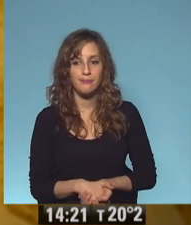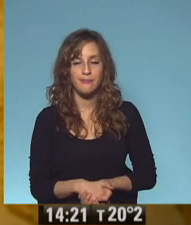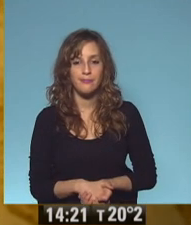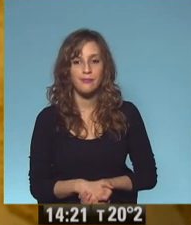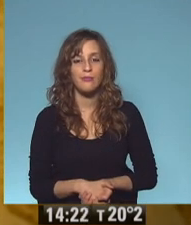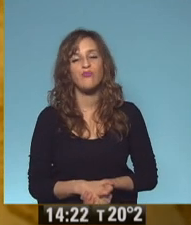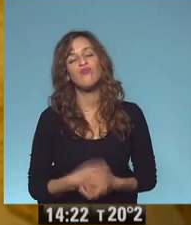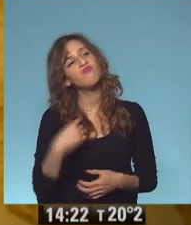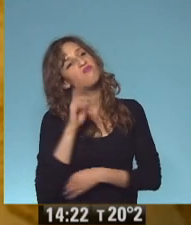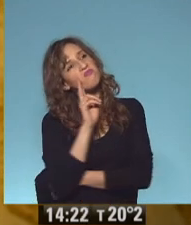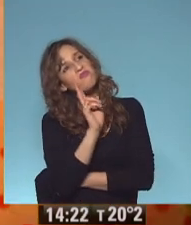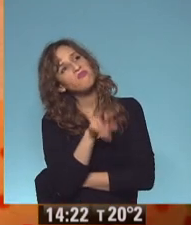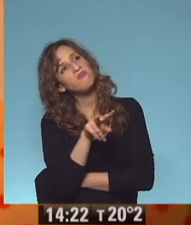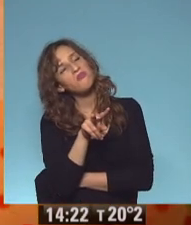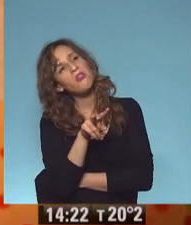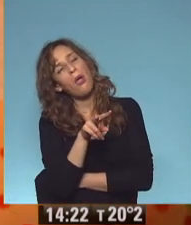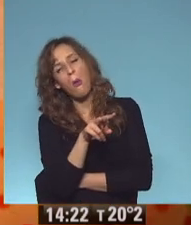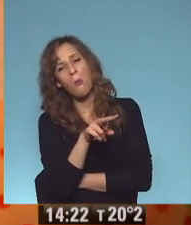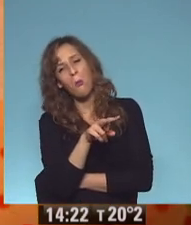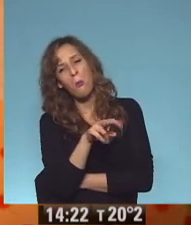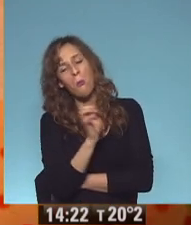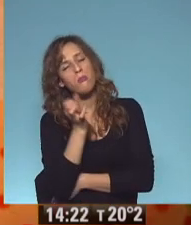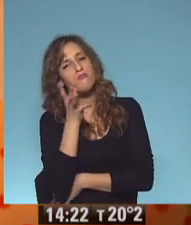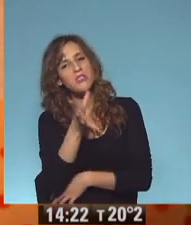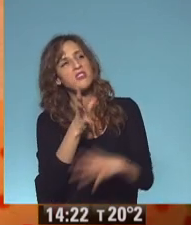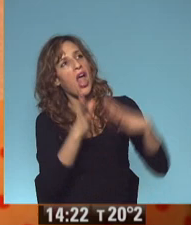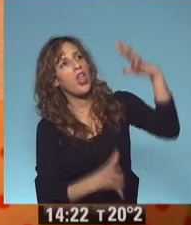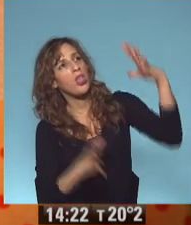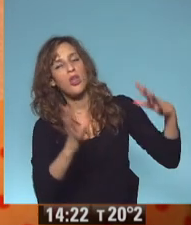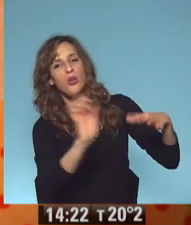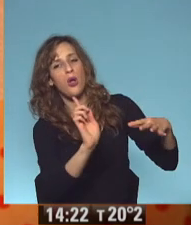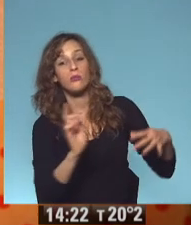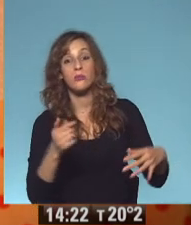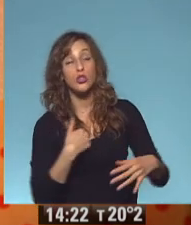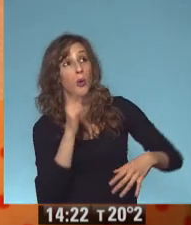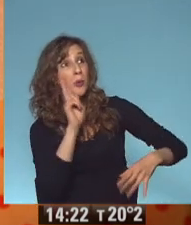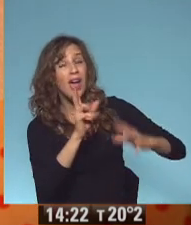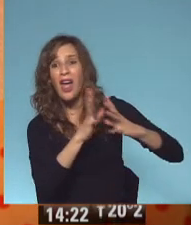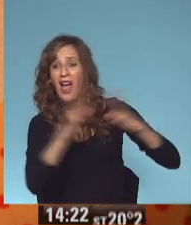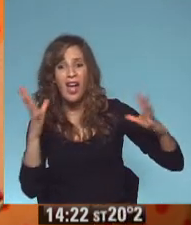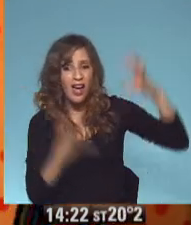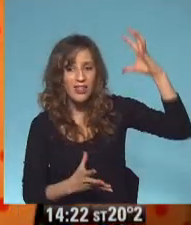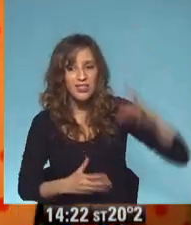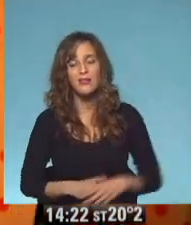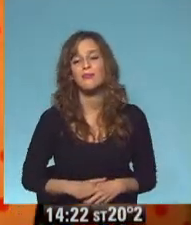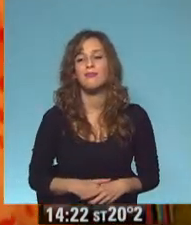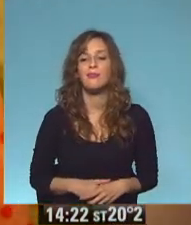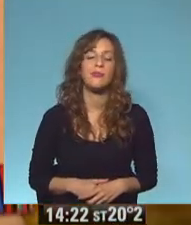Desde abajo no parece tan alta. A mí me parece gigante. Vení, yo te llevo.